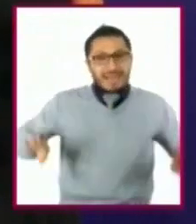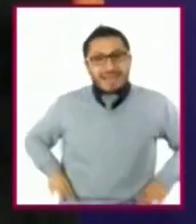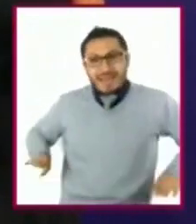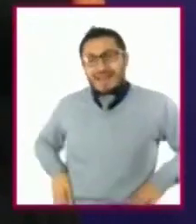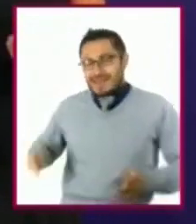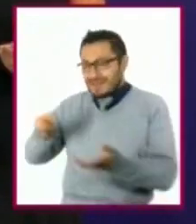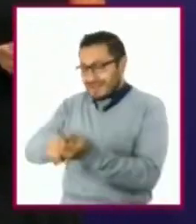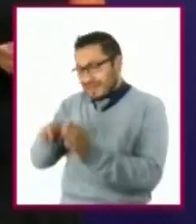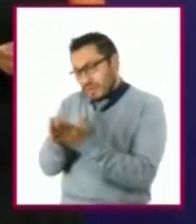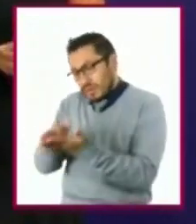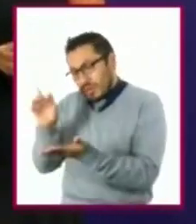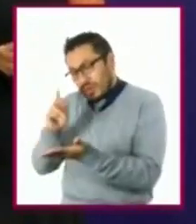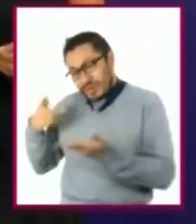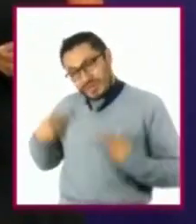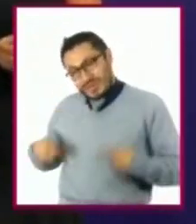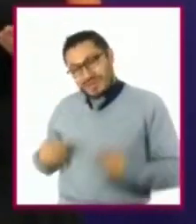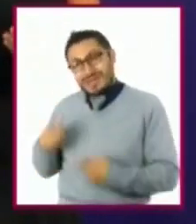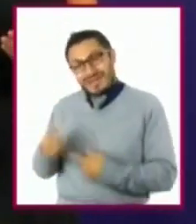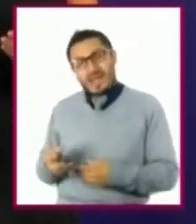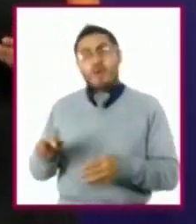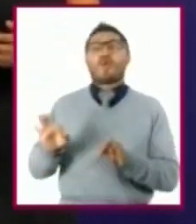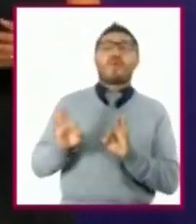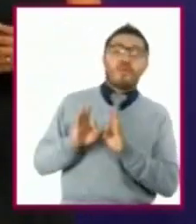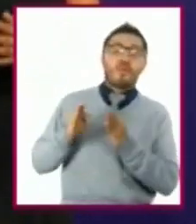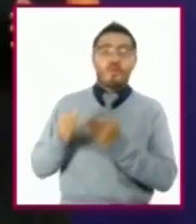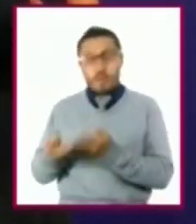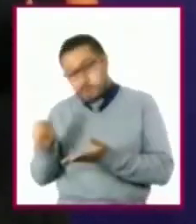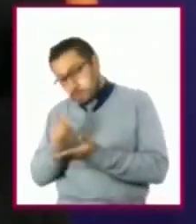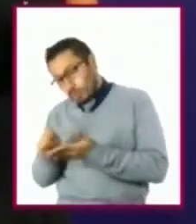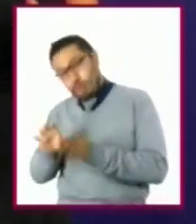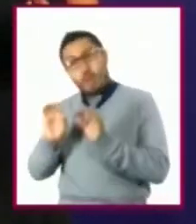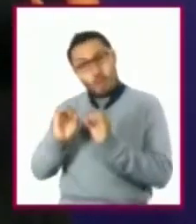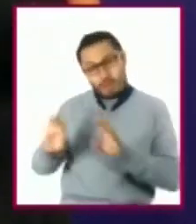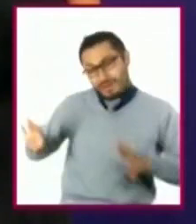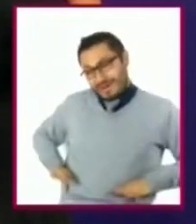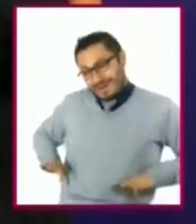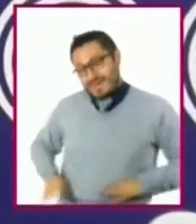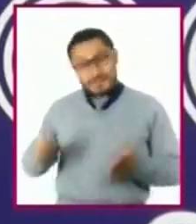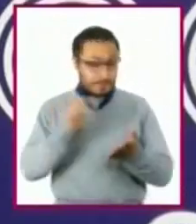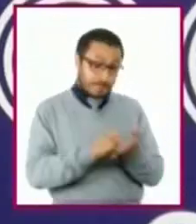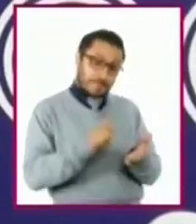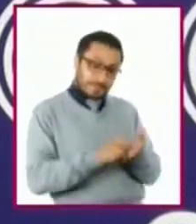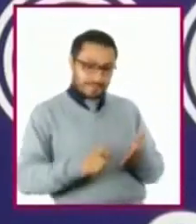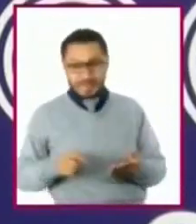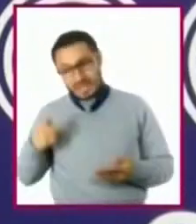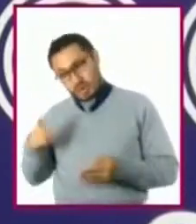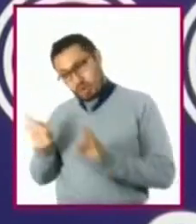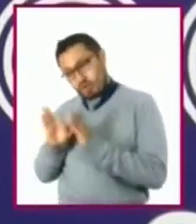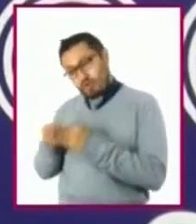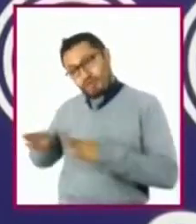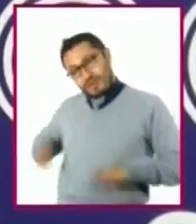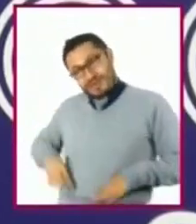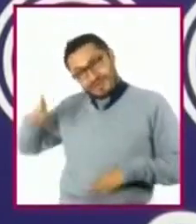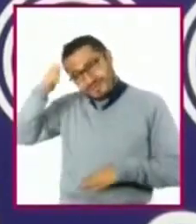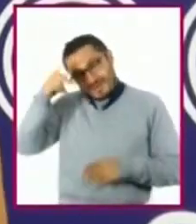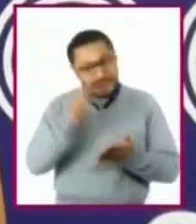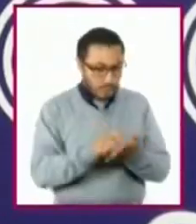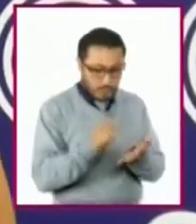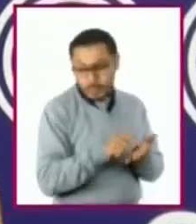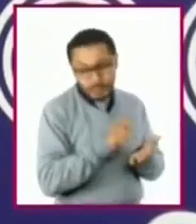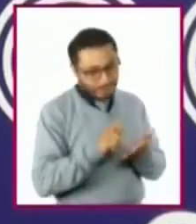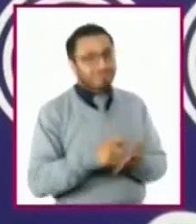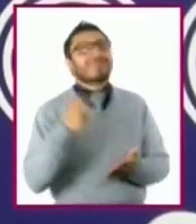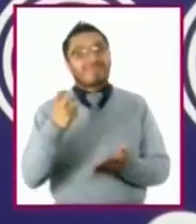decir, sus puntos de vista del mundo, o bien escribir sus características psicológicas. Esto suena muy interesante, ¿verdad?